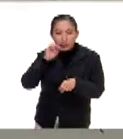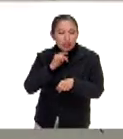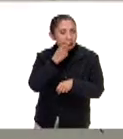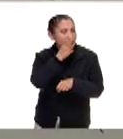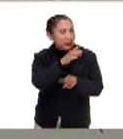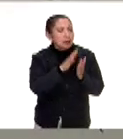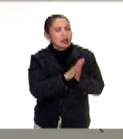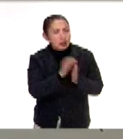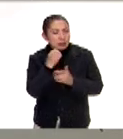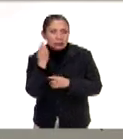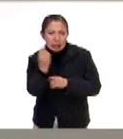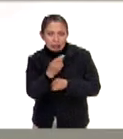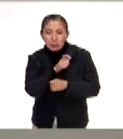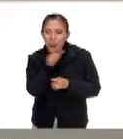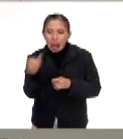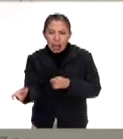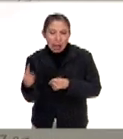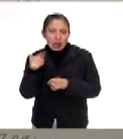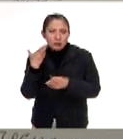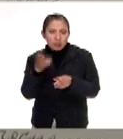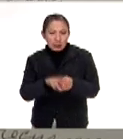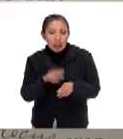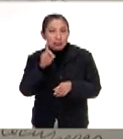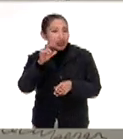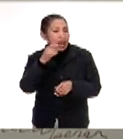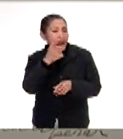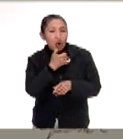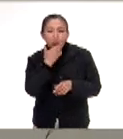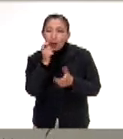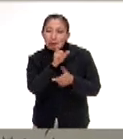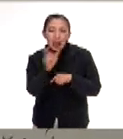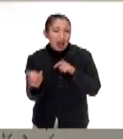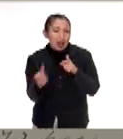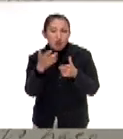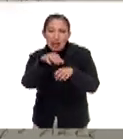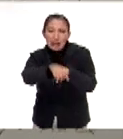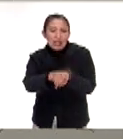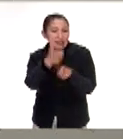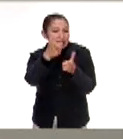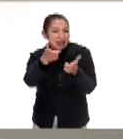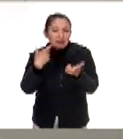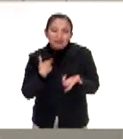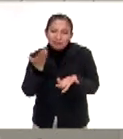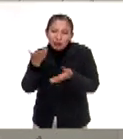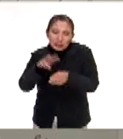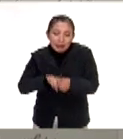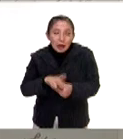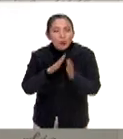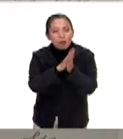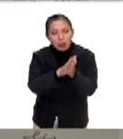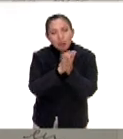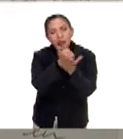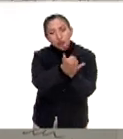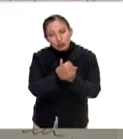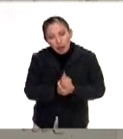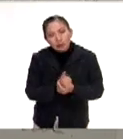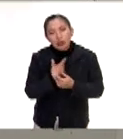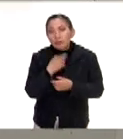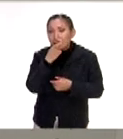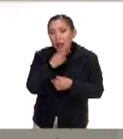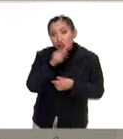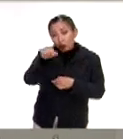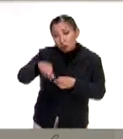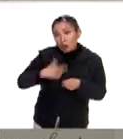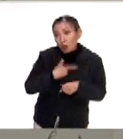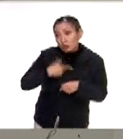decía, necesito pagar las cuentas, Diego tampoco tiene dinero para pagar completa la cuenta del hospital, por favor ayúdanos, me dijeron